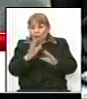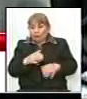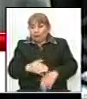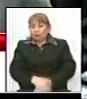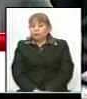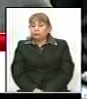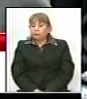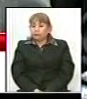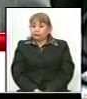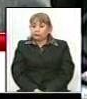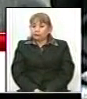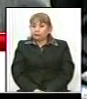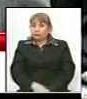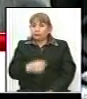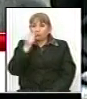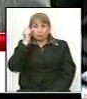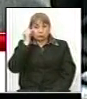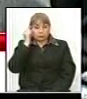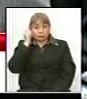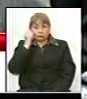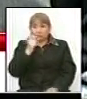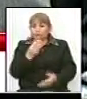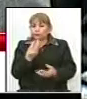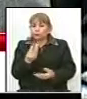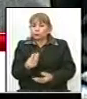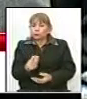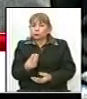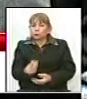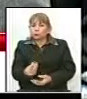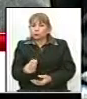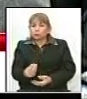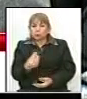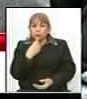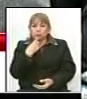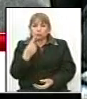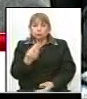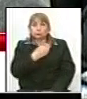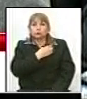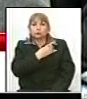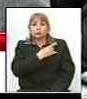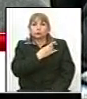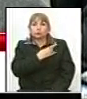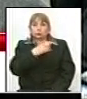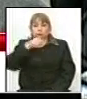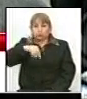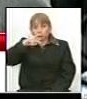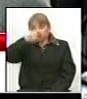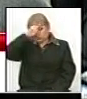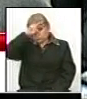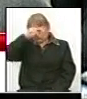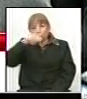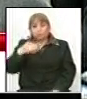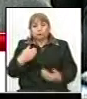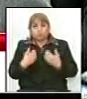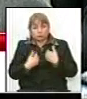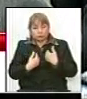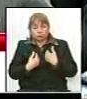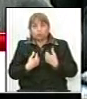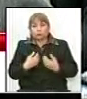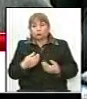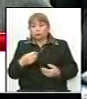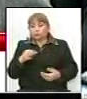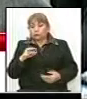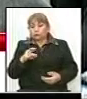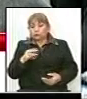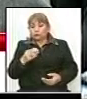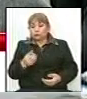profesional. En ese sentido, muy pocas todavía son las universidades que en el Perú tienen en pregrado geriatría,